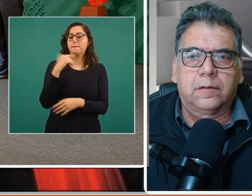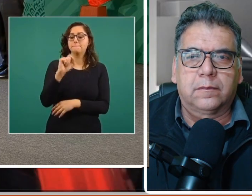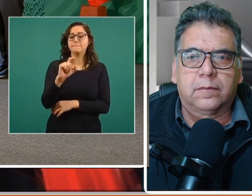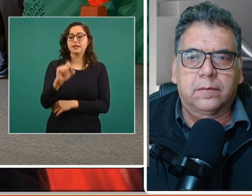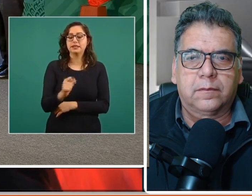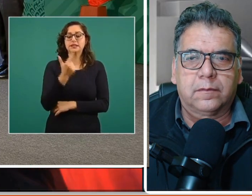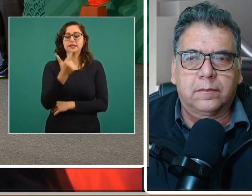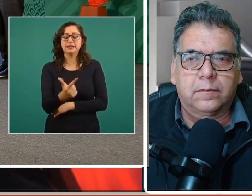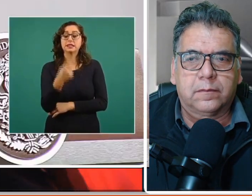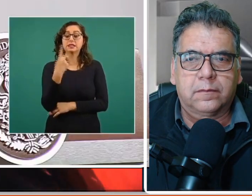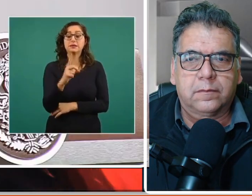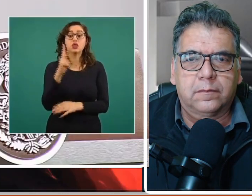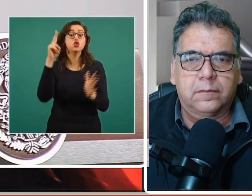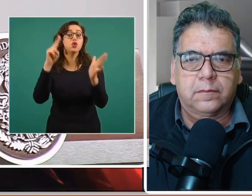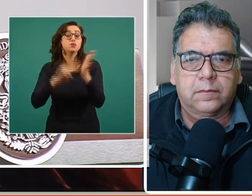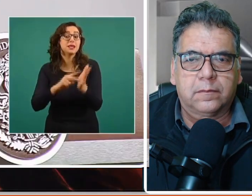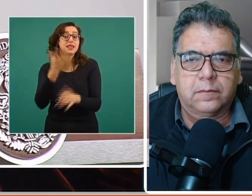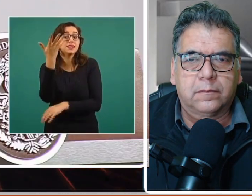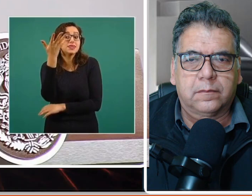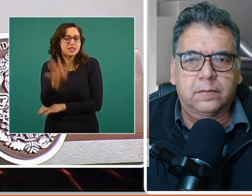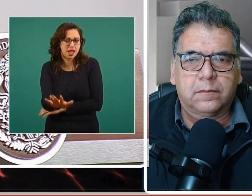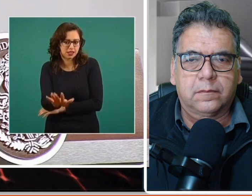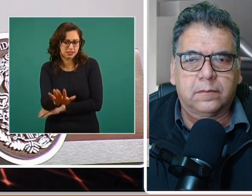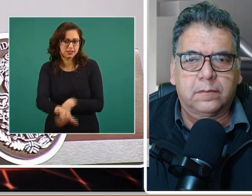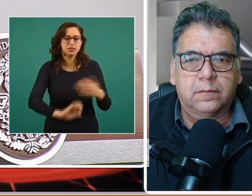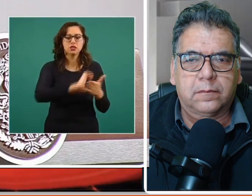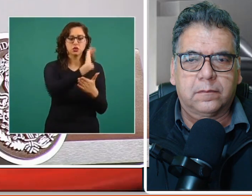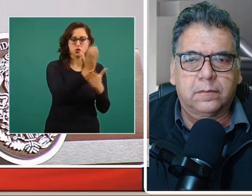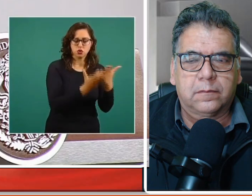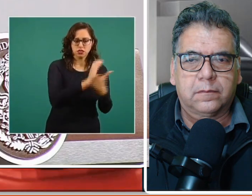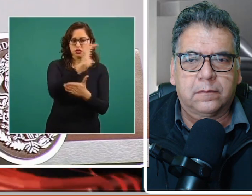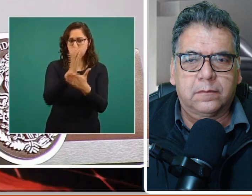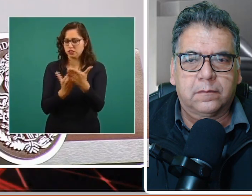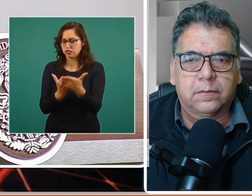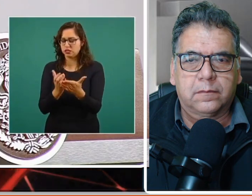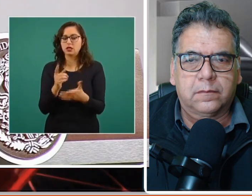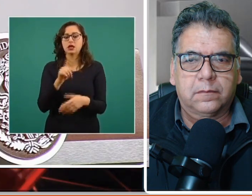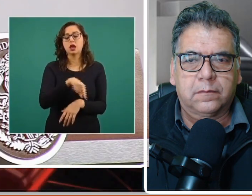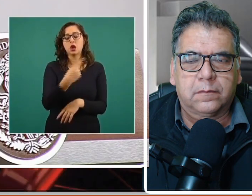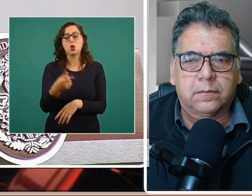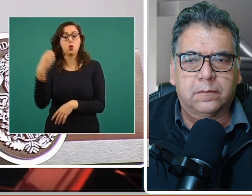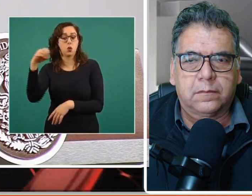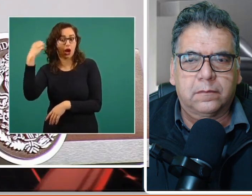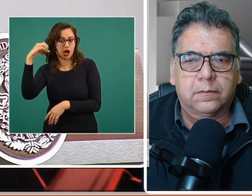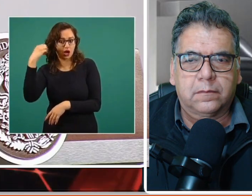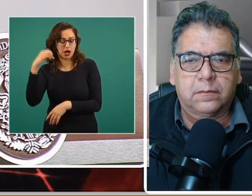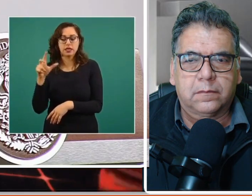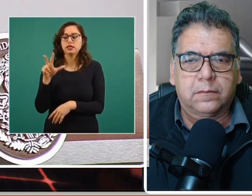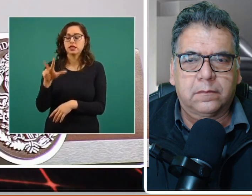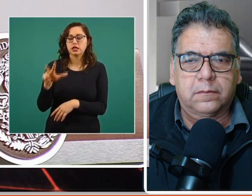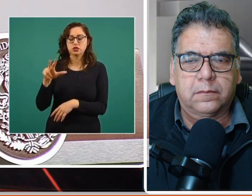de 2010, en tanto que el de Oaxaca fue suscrito el 18 de marzo